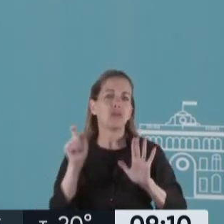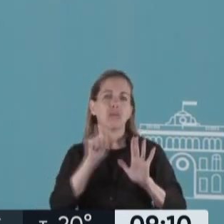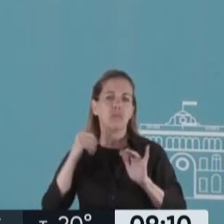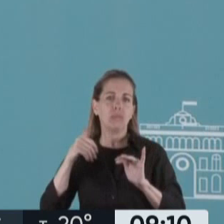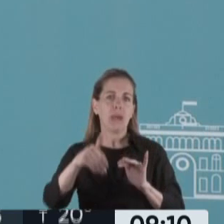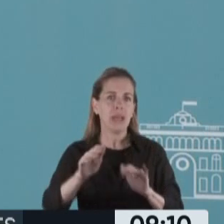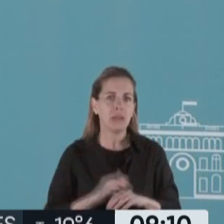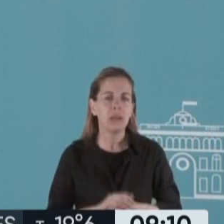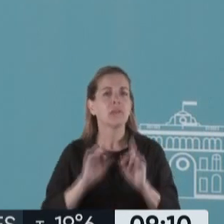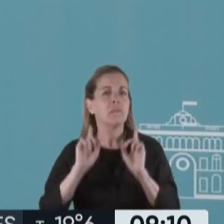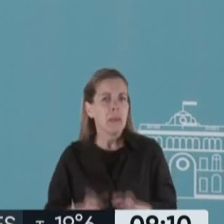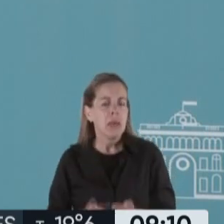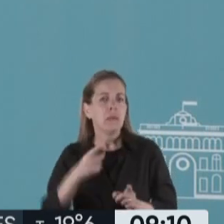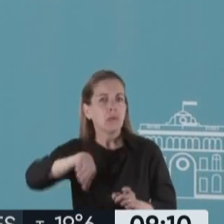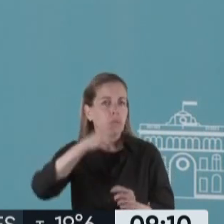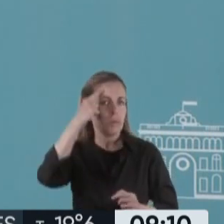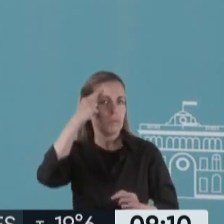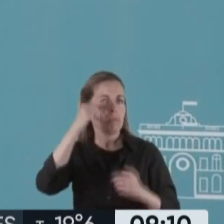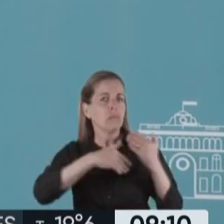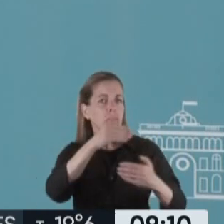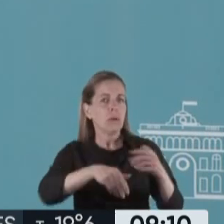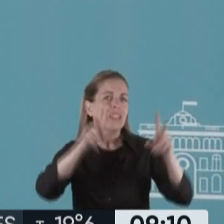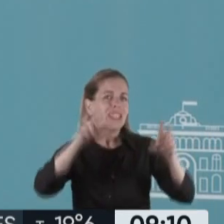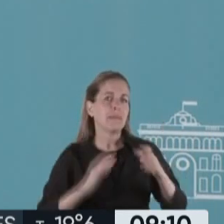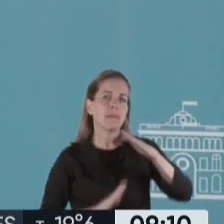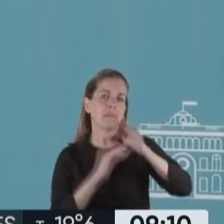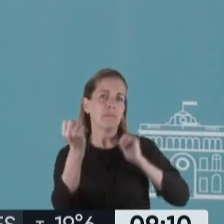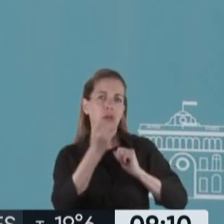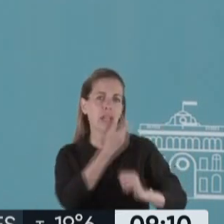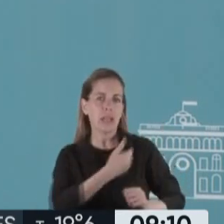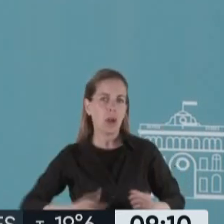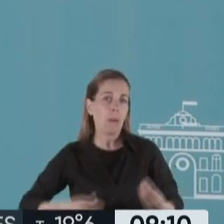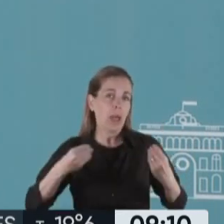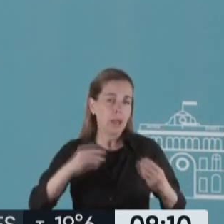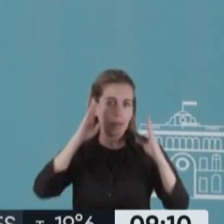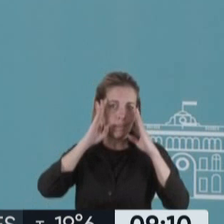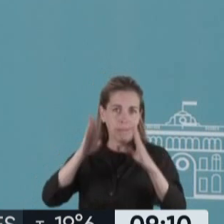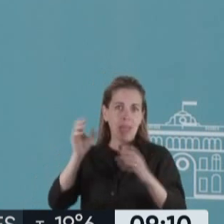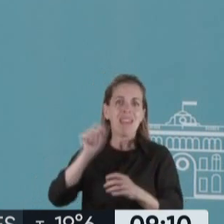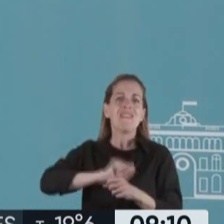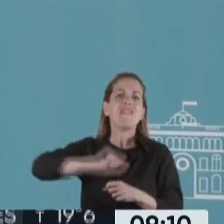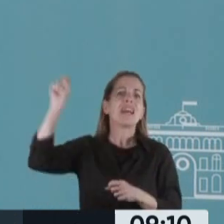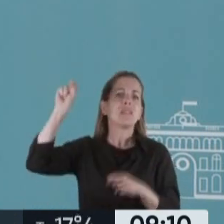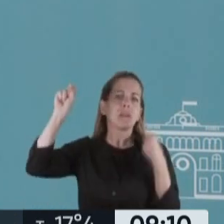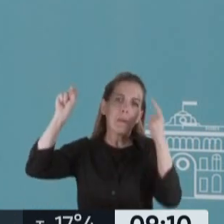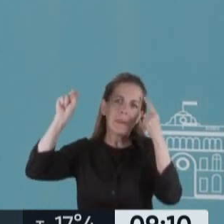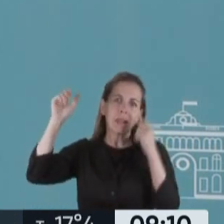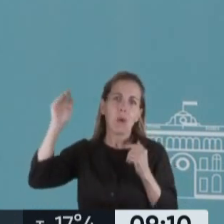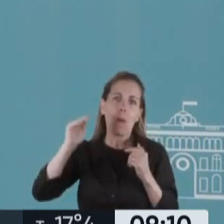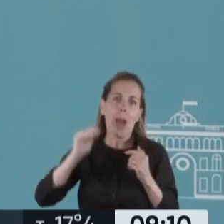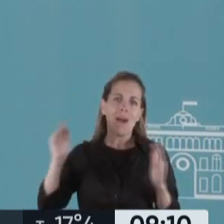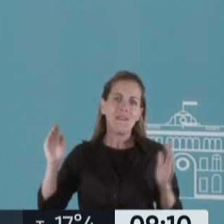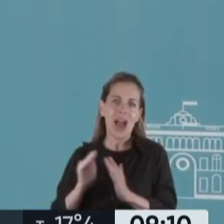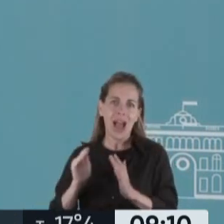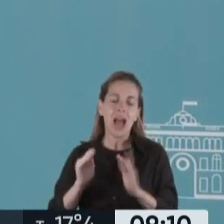meses, mientras seguimos con los temas centrales de este gobierno, que tienen que ver con bajar la inflación, detener la inflación y subir los salarios para que de